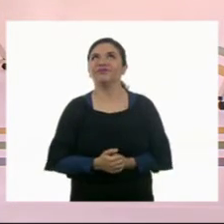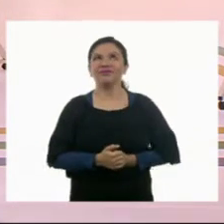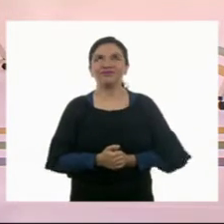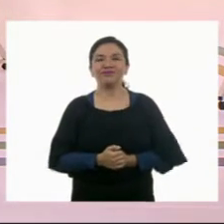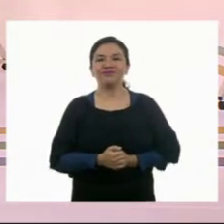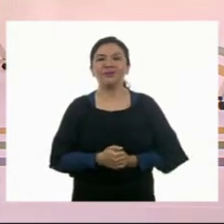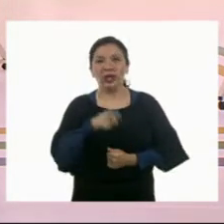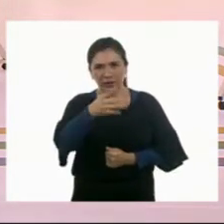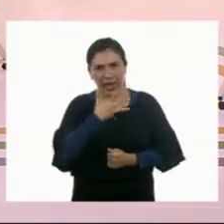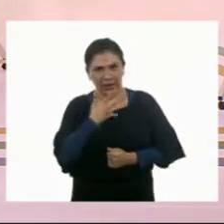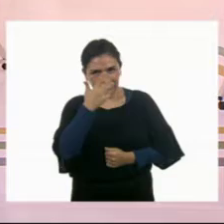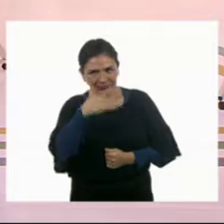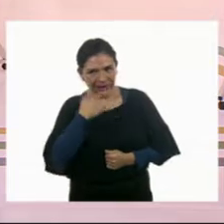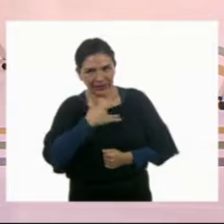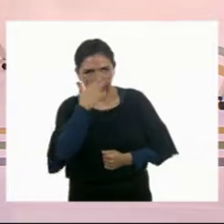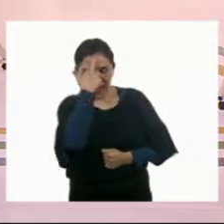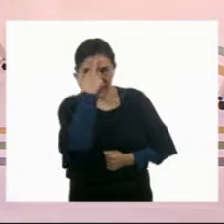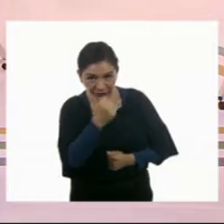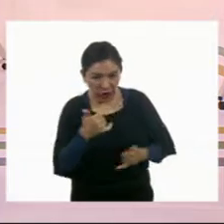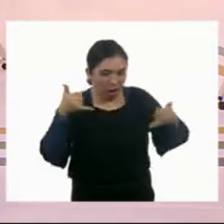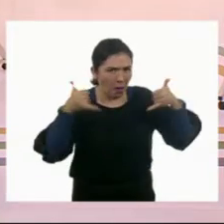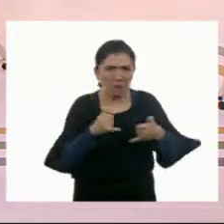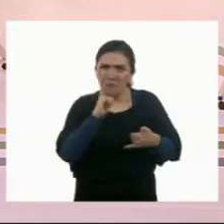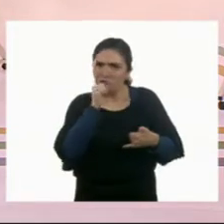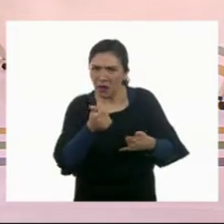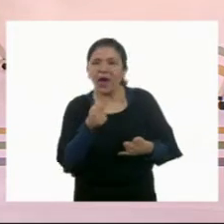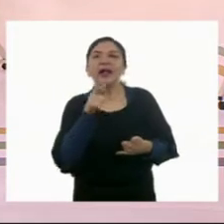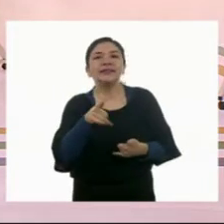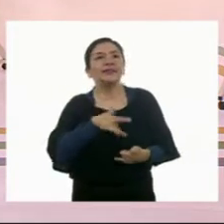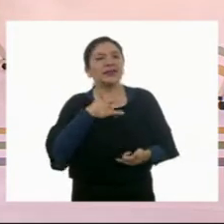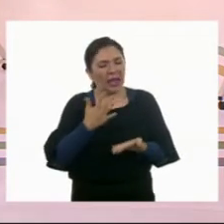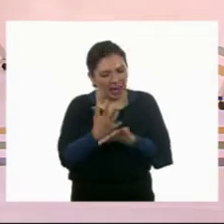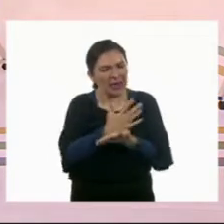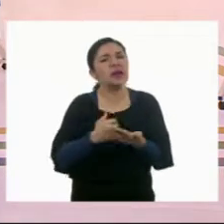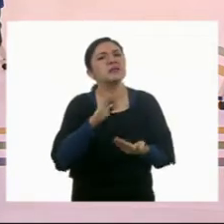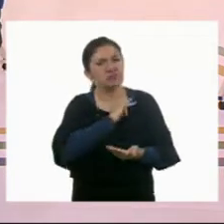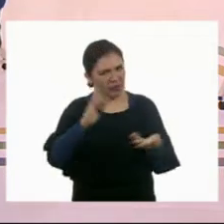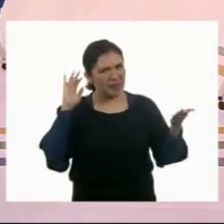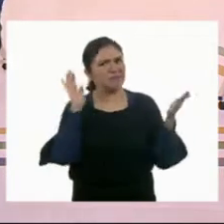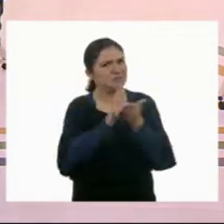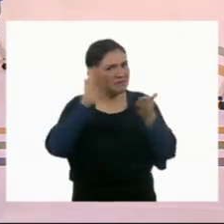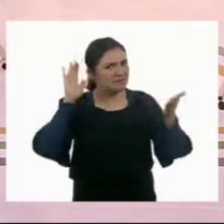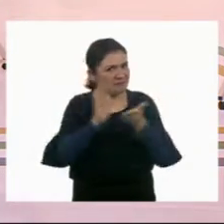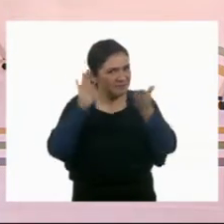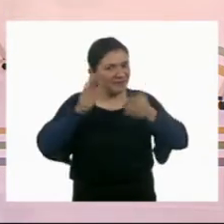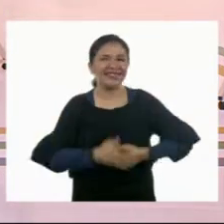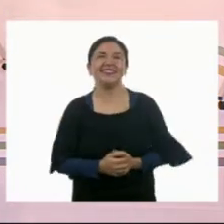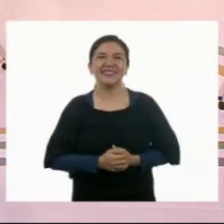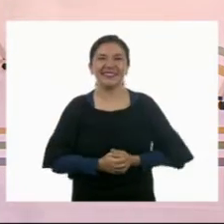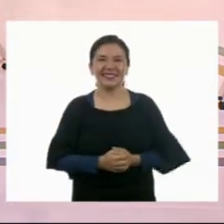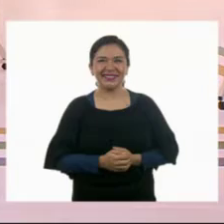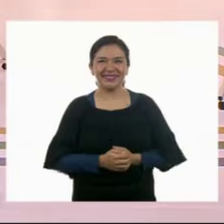Si tú tienes la razón y no hay oposición, no te quedes con las ganas de aplaudir.